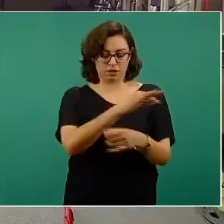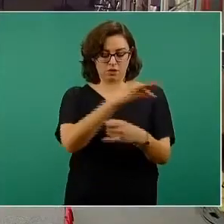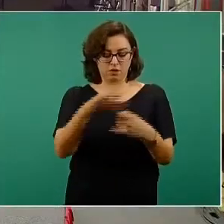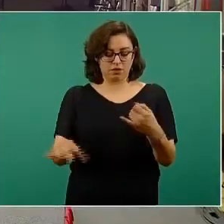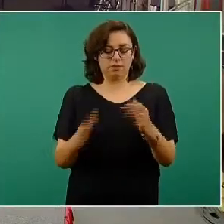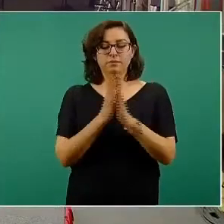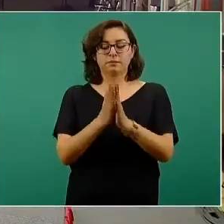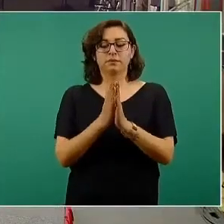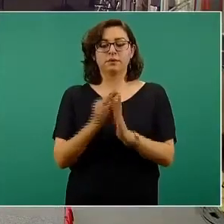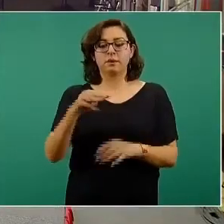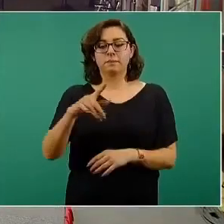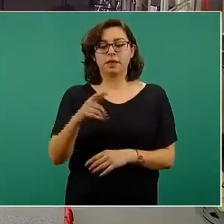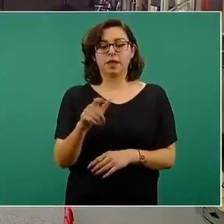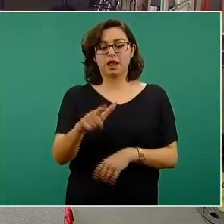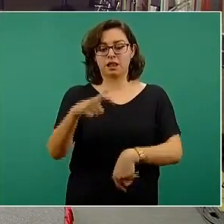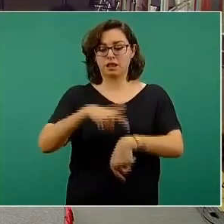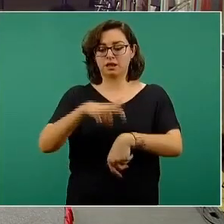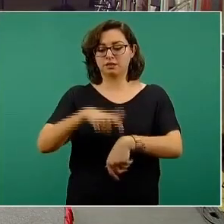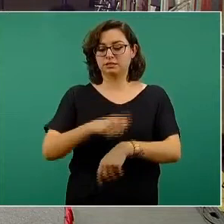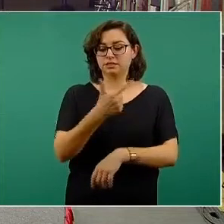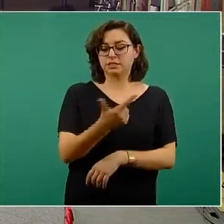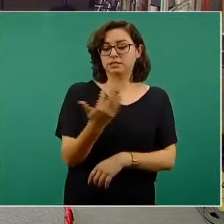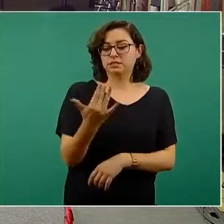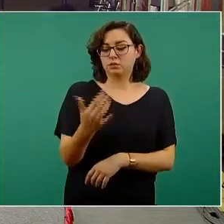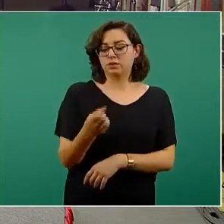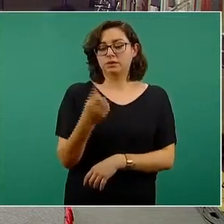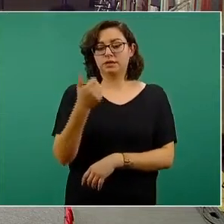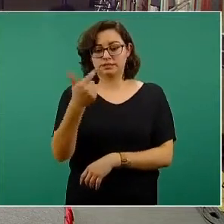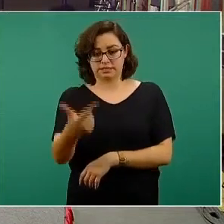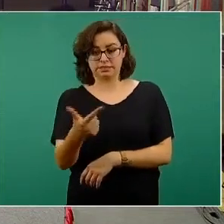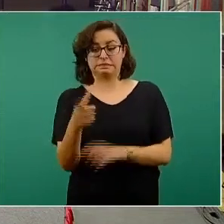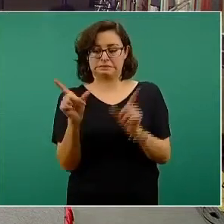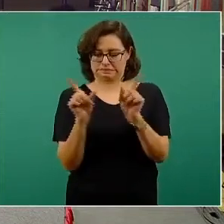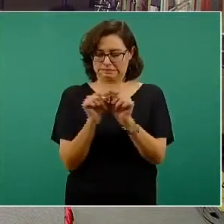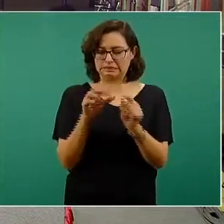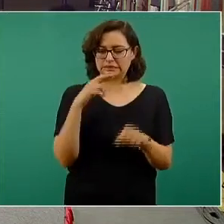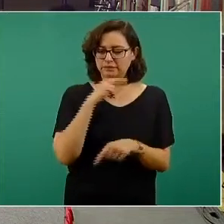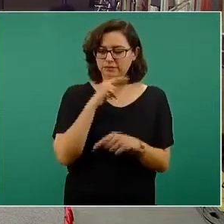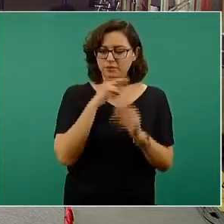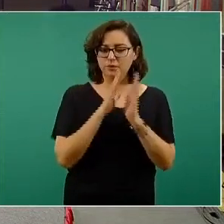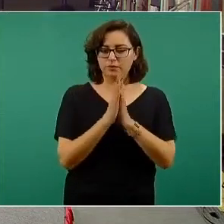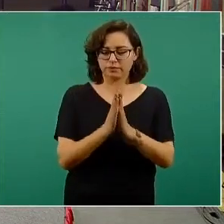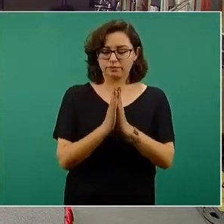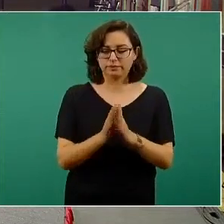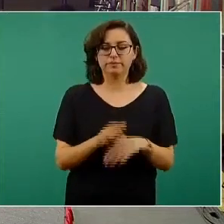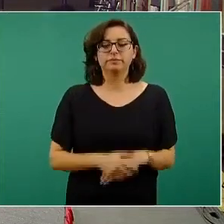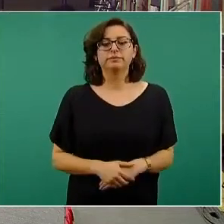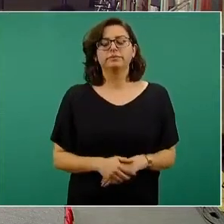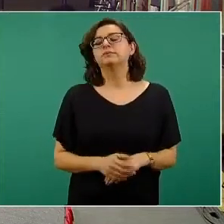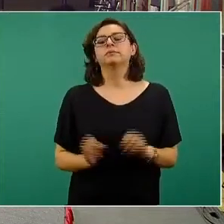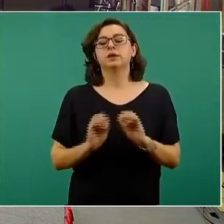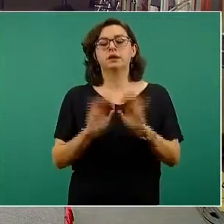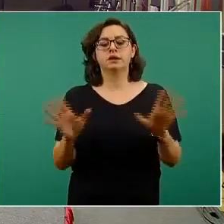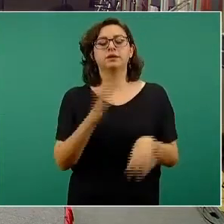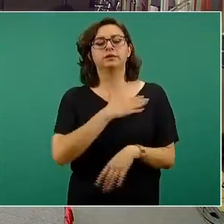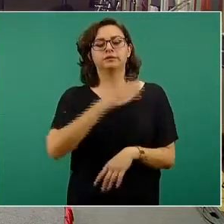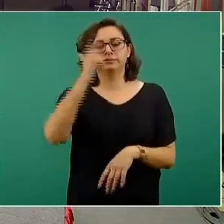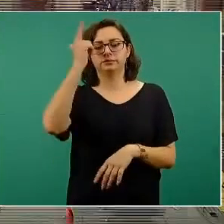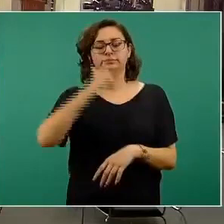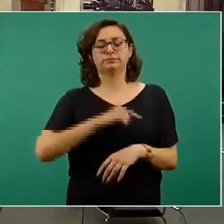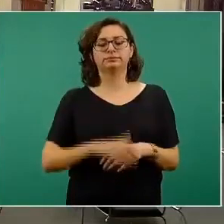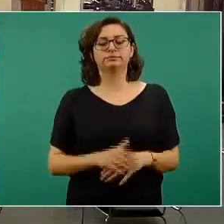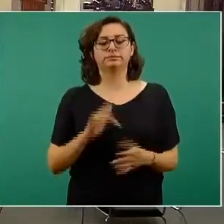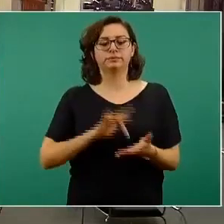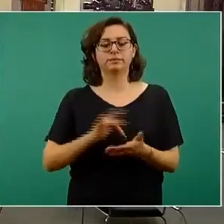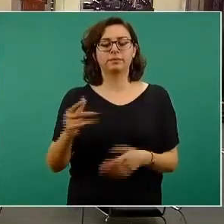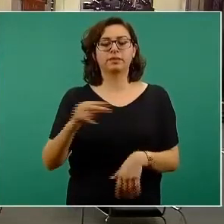por favor, son 19:57, solo tener en cuenta esta hora, por favor. Claro que sí, doctor, buenas noches. Doctor José